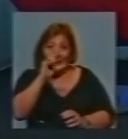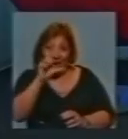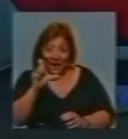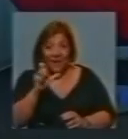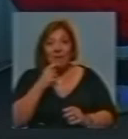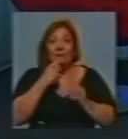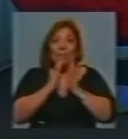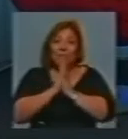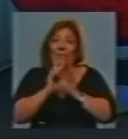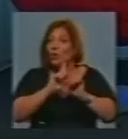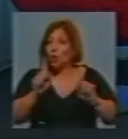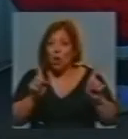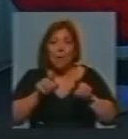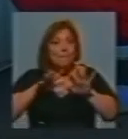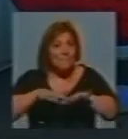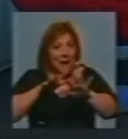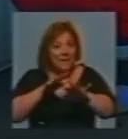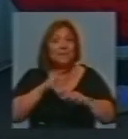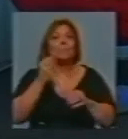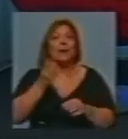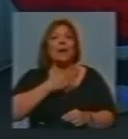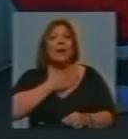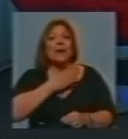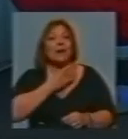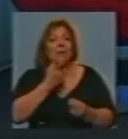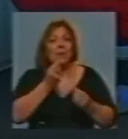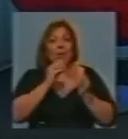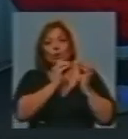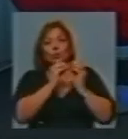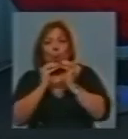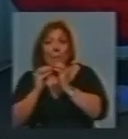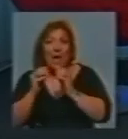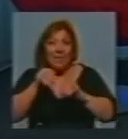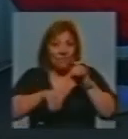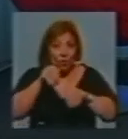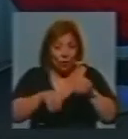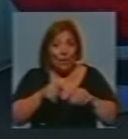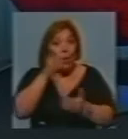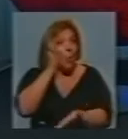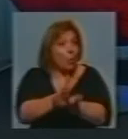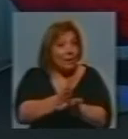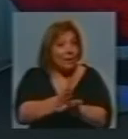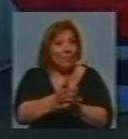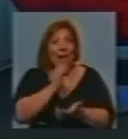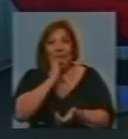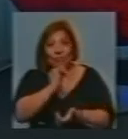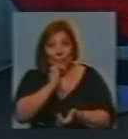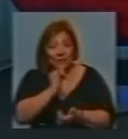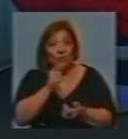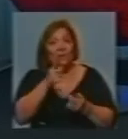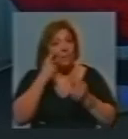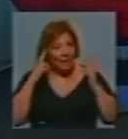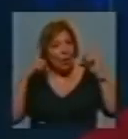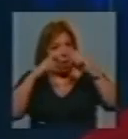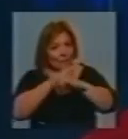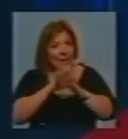no marchar a Caracas para reclamar ese conteo de votos. Esa es la última información que tenemos, pero es complejo. complejo el análisis.